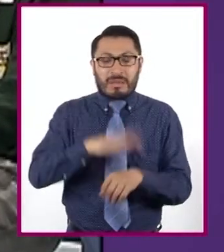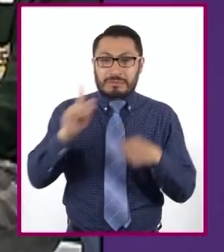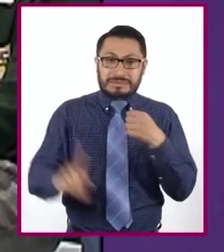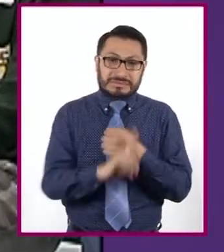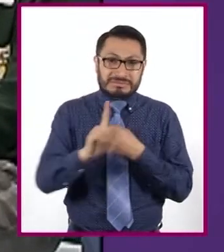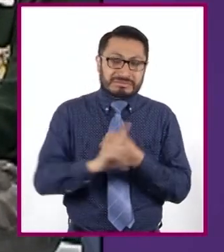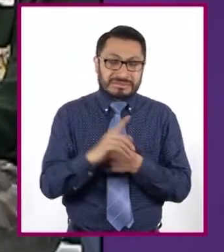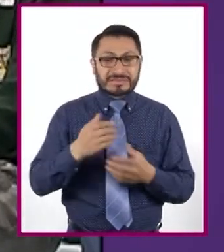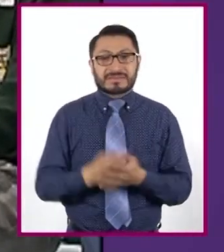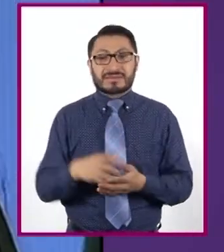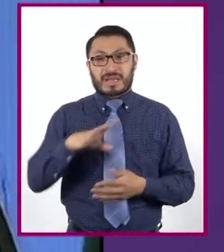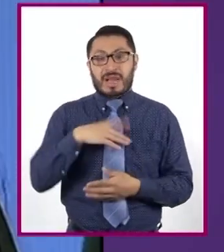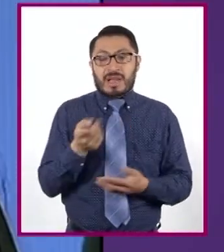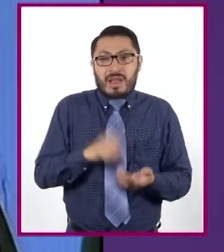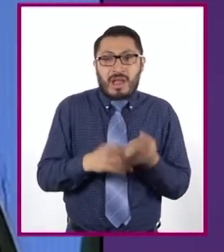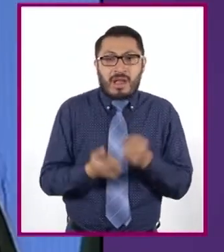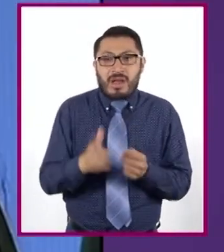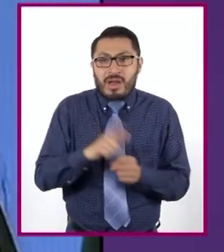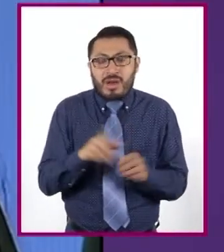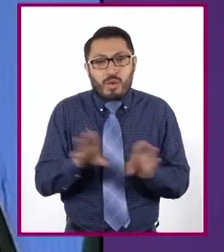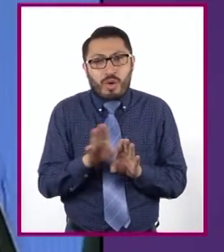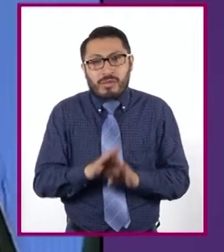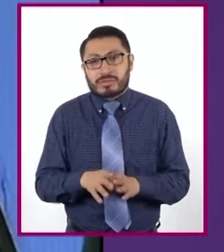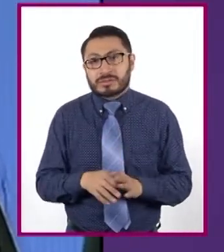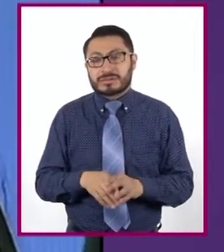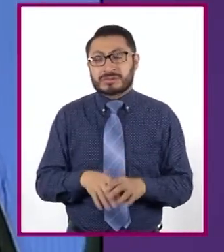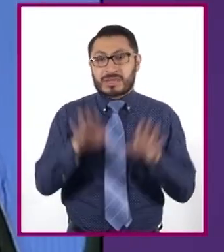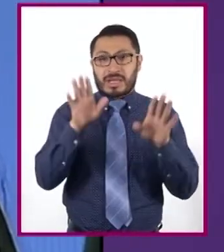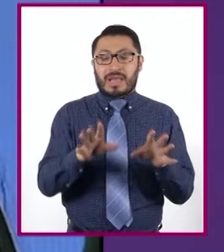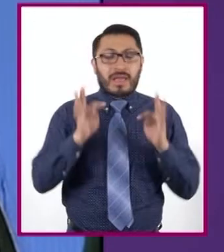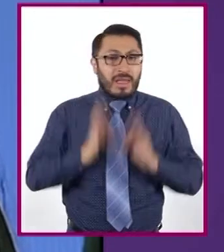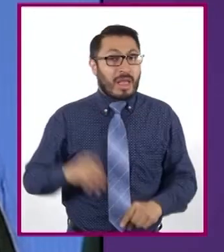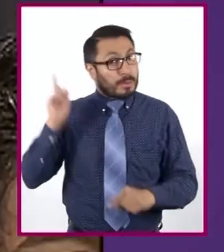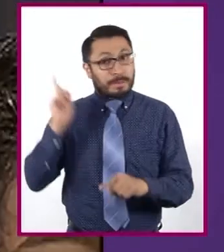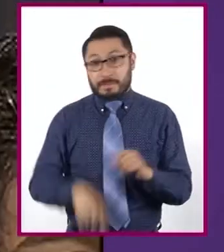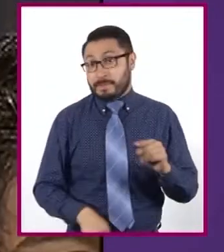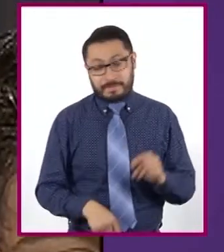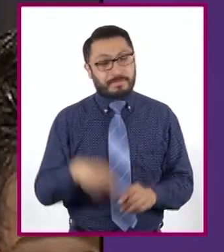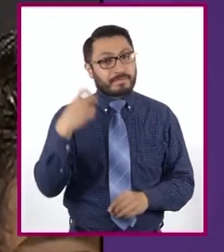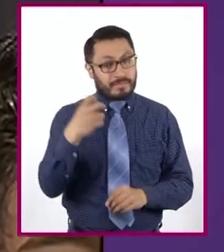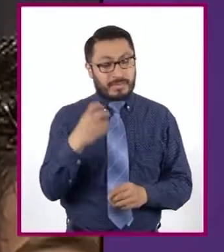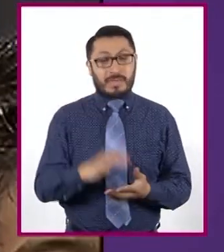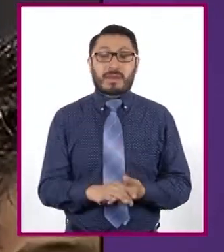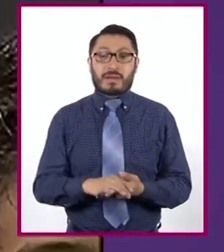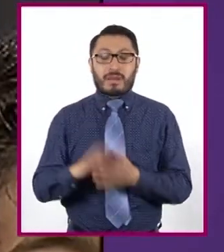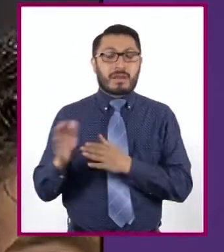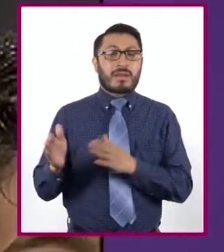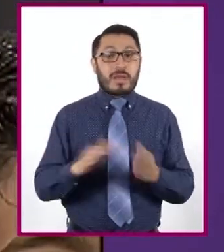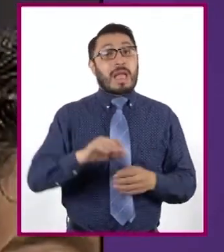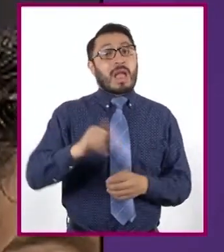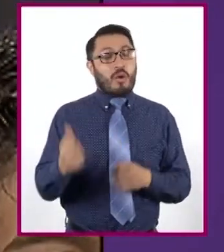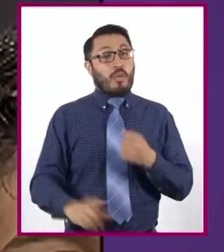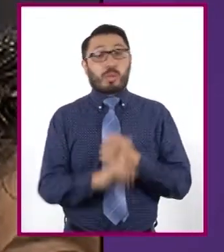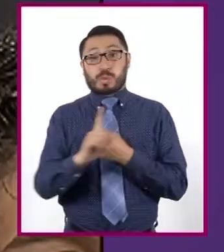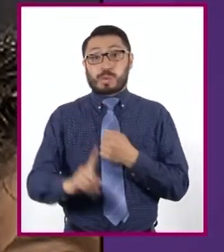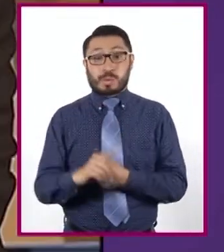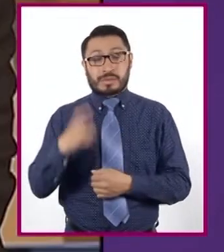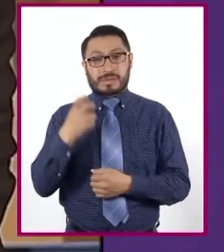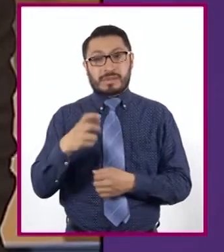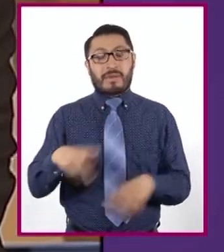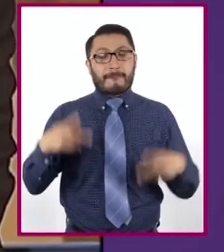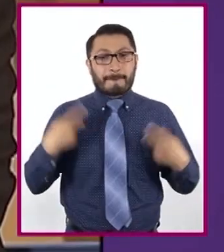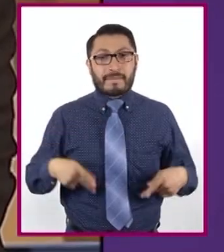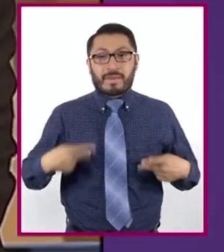que tengamos una sociedad que está rompiendo la tranquilidad y otra de las consecuencias para aquellos que se dedican justamente a